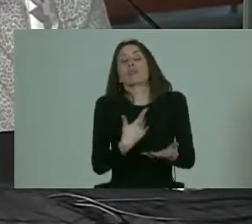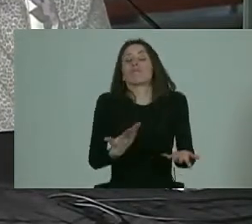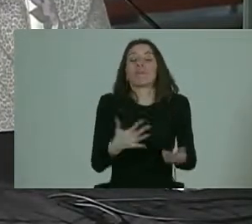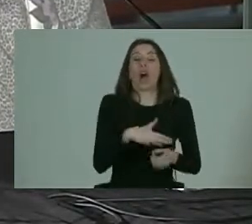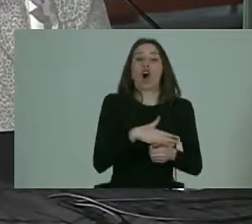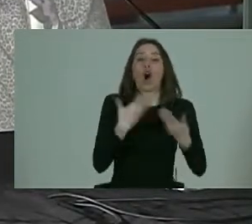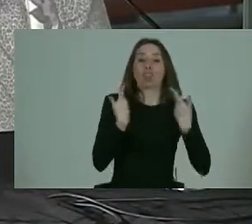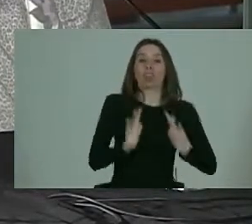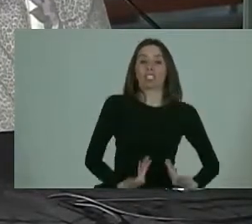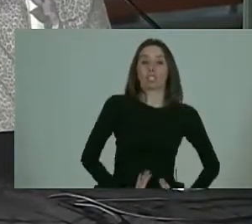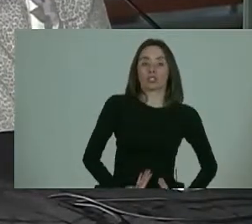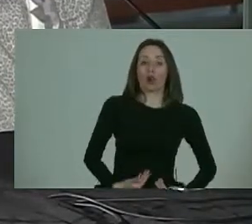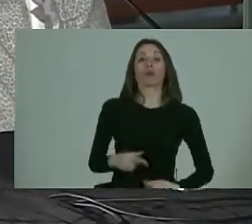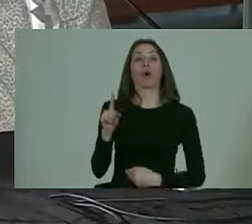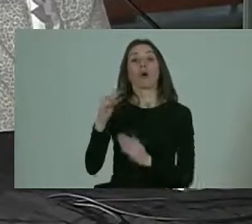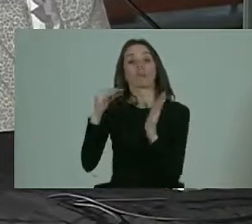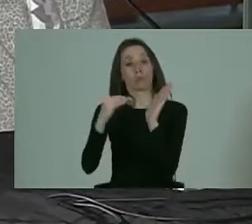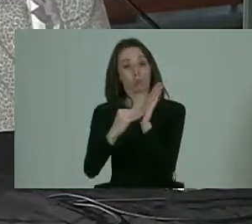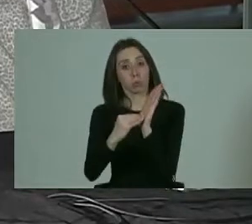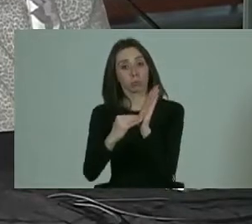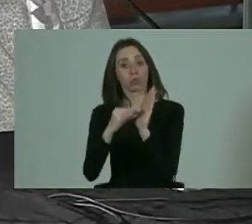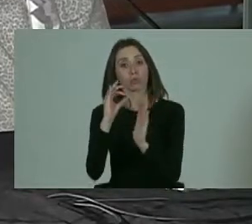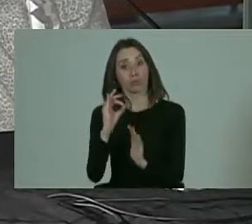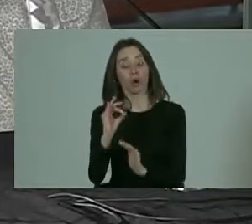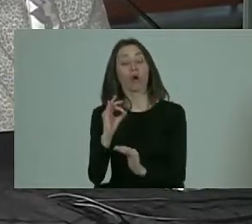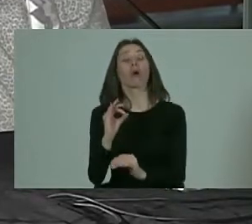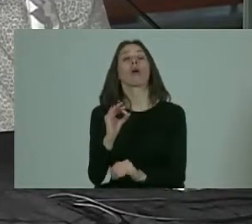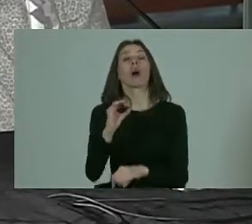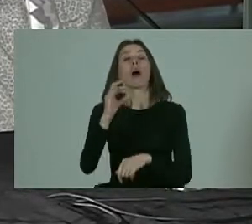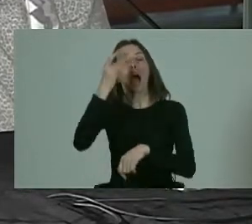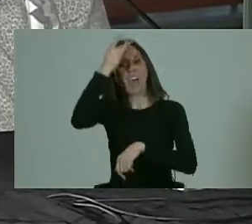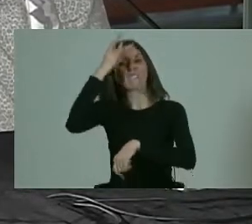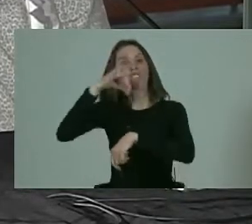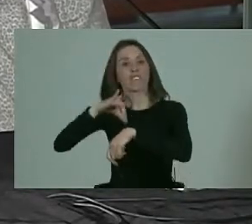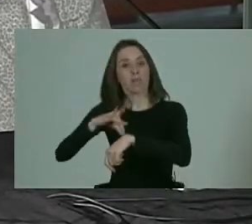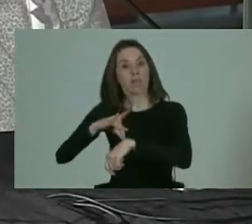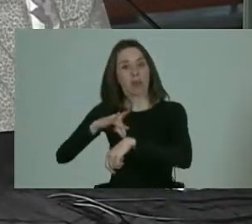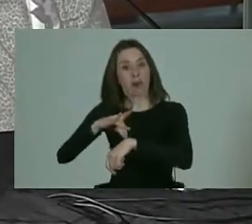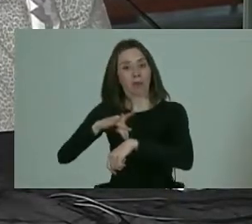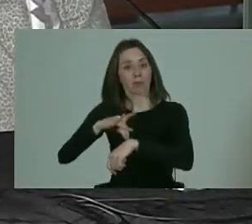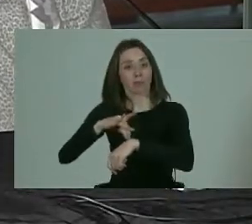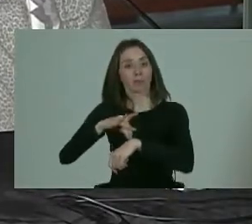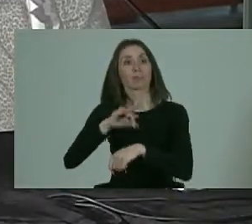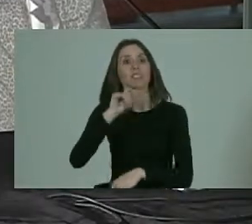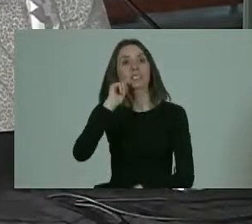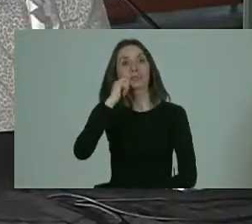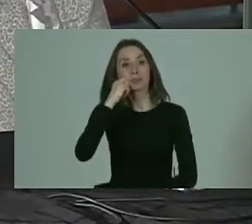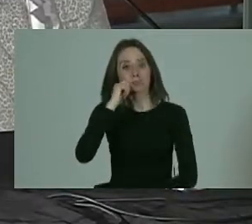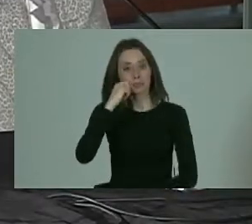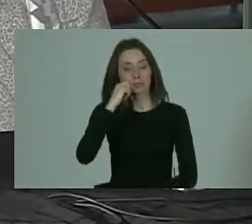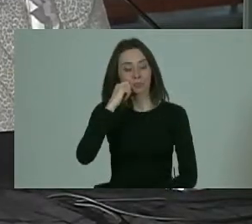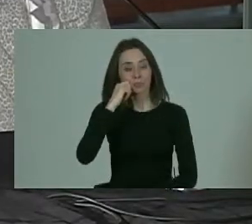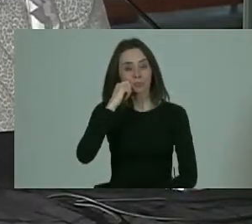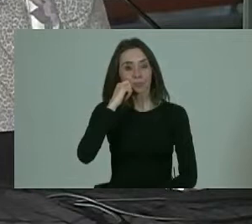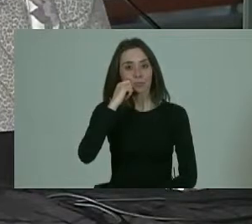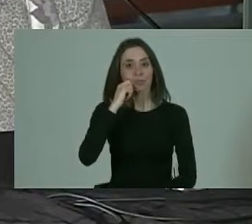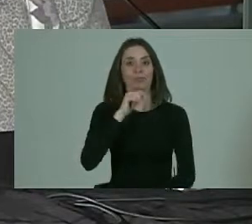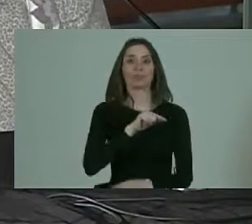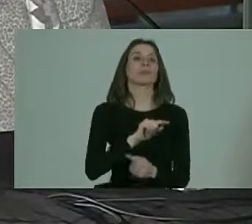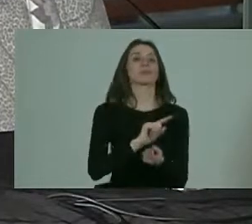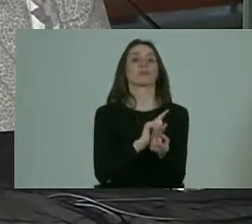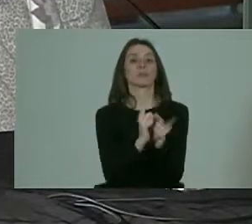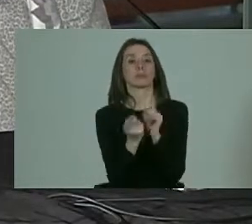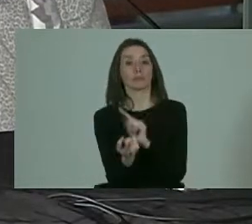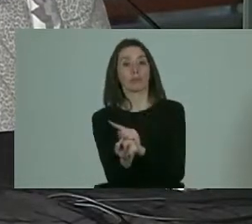se definió como una enfermedad y el hecho que se definiera con la enfermedad significa que genera una